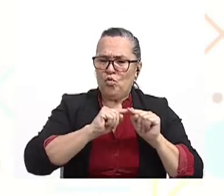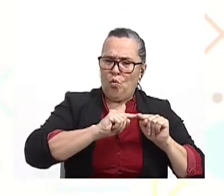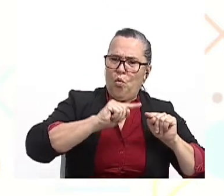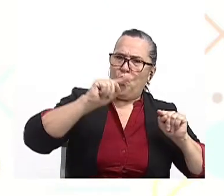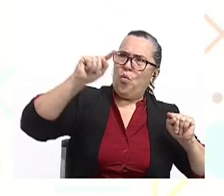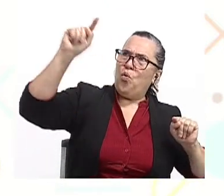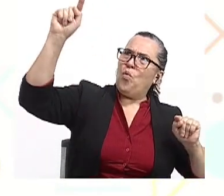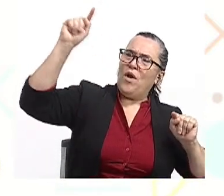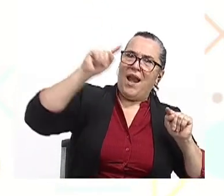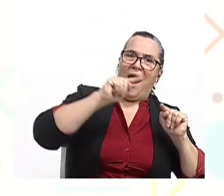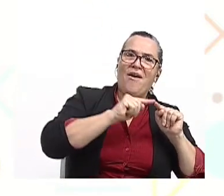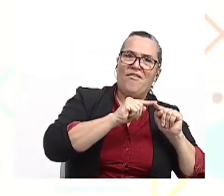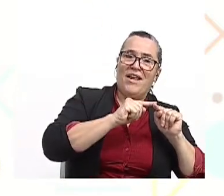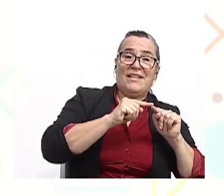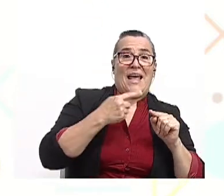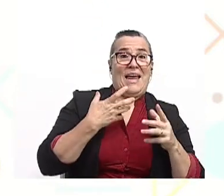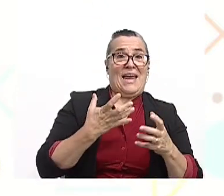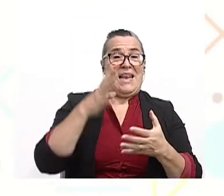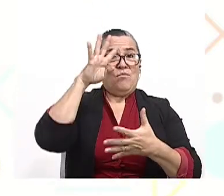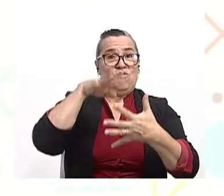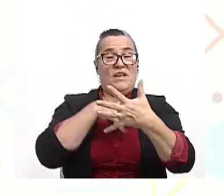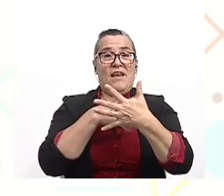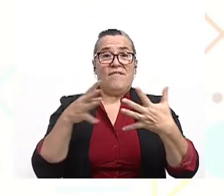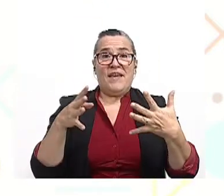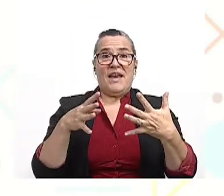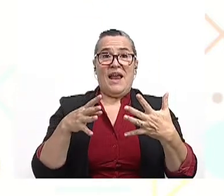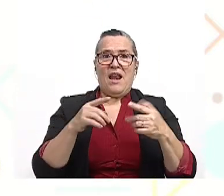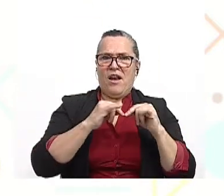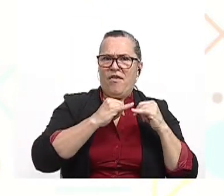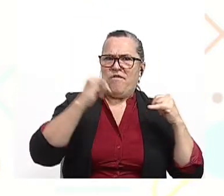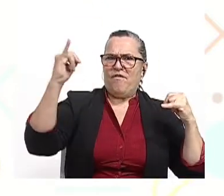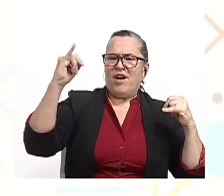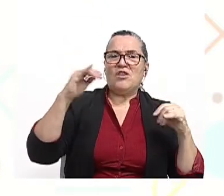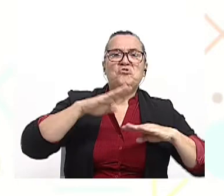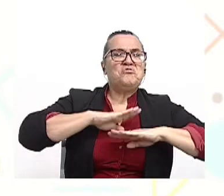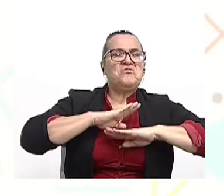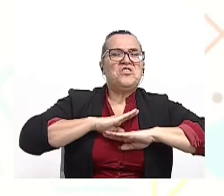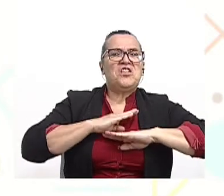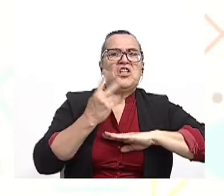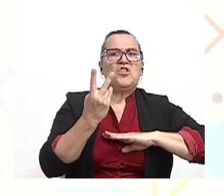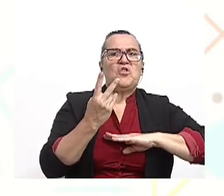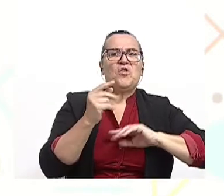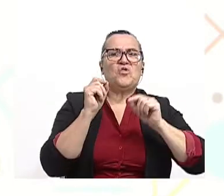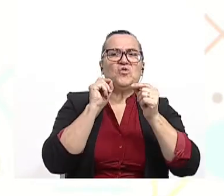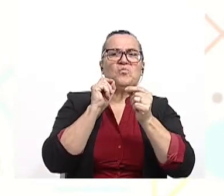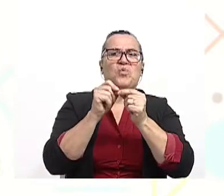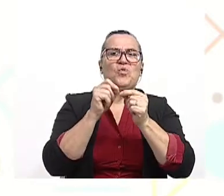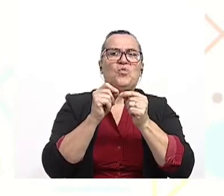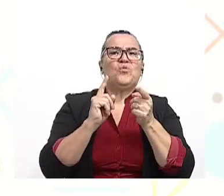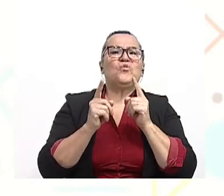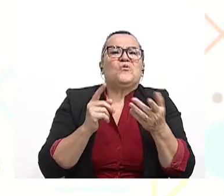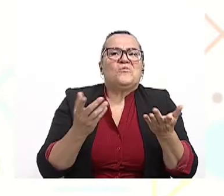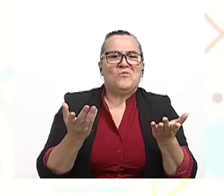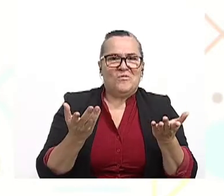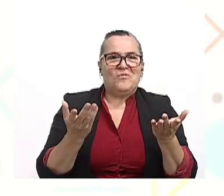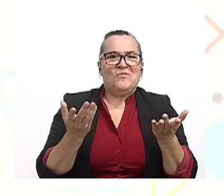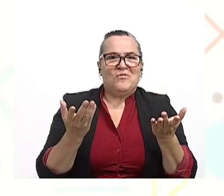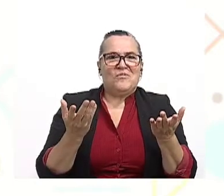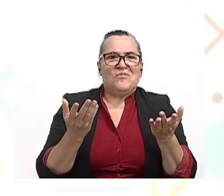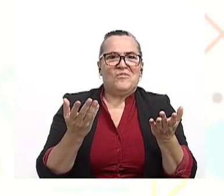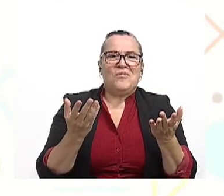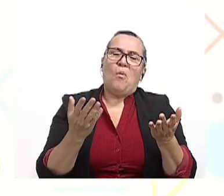decir que si nosotros queremos graficar una recta, bastaría con tener dos puntos. Y dos puntos